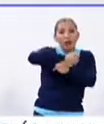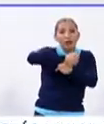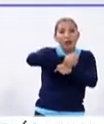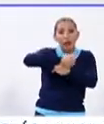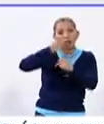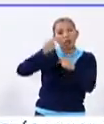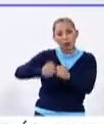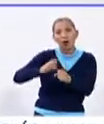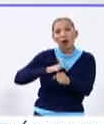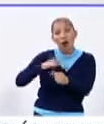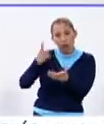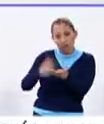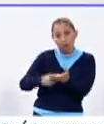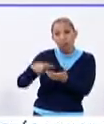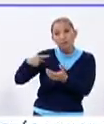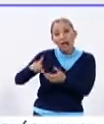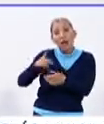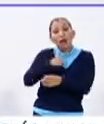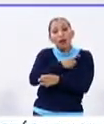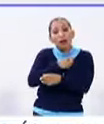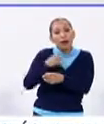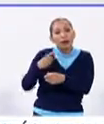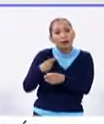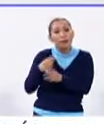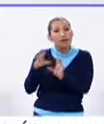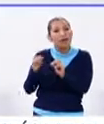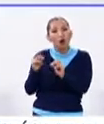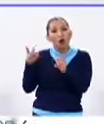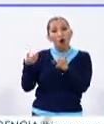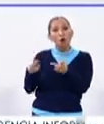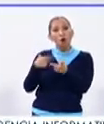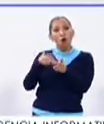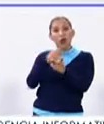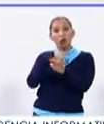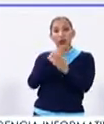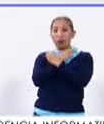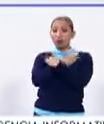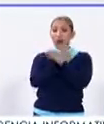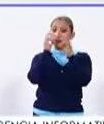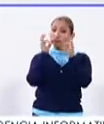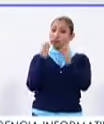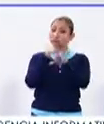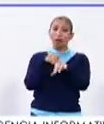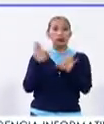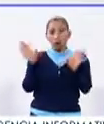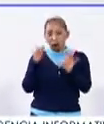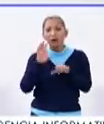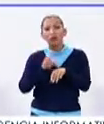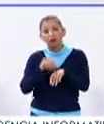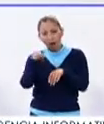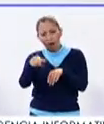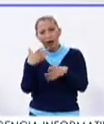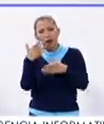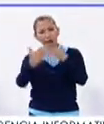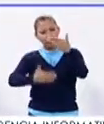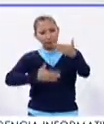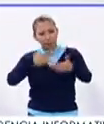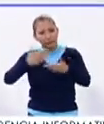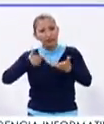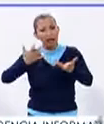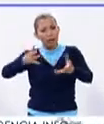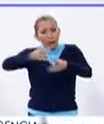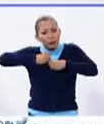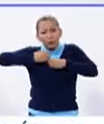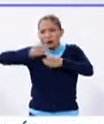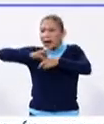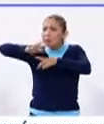muy seguramente, pero debe de ser, no en un sentido de deber ser moral, sino debería de permitirle al sujeto desarrollarse y